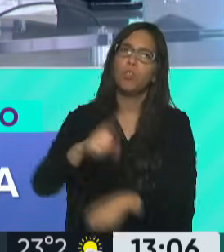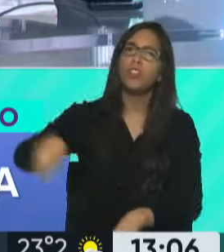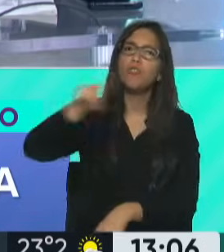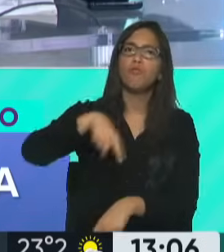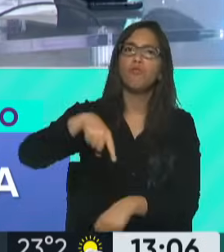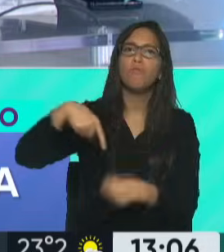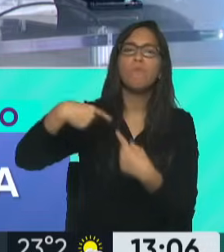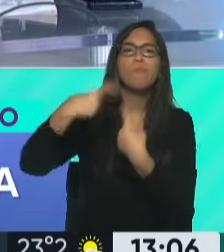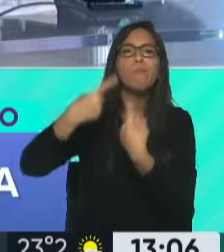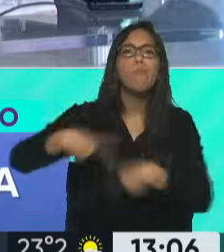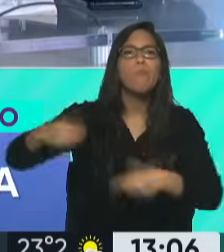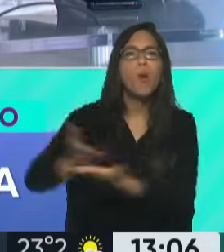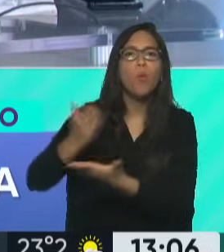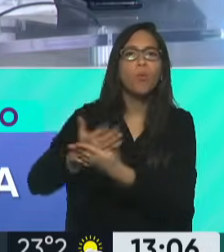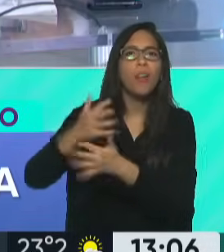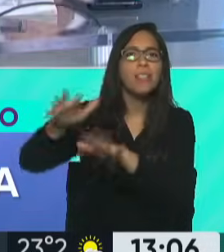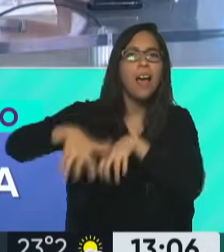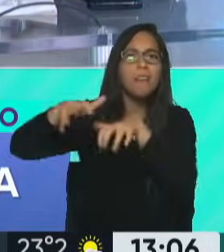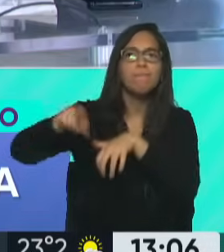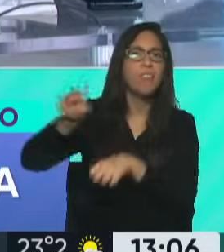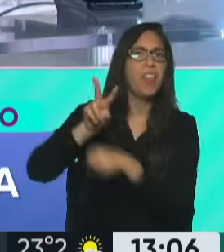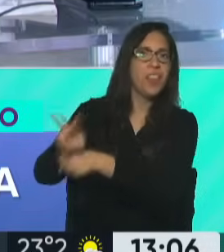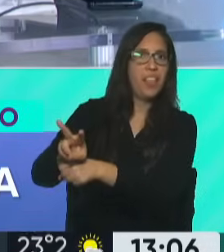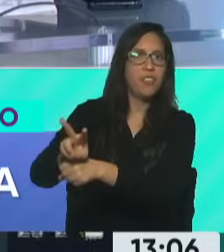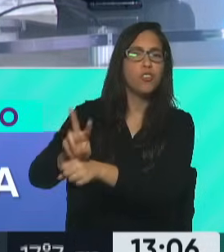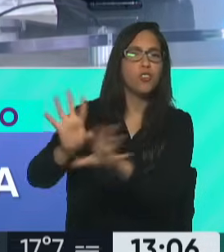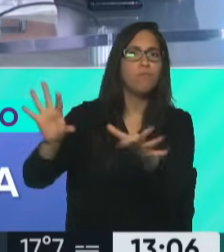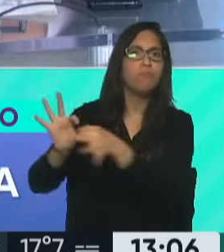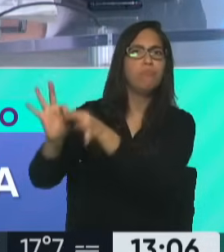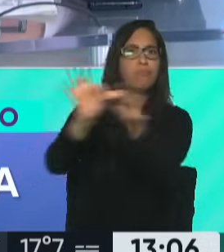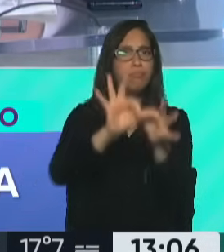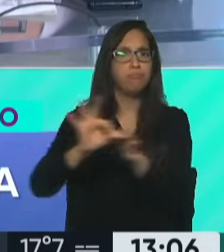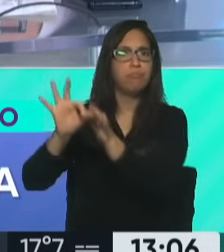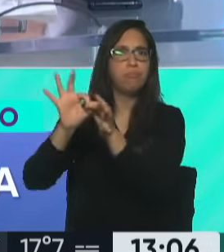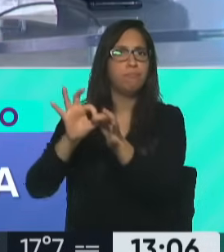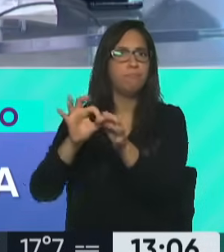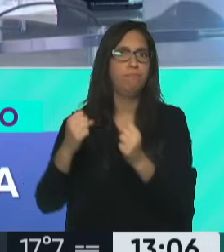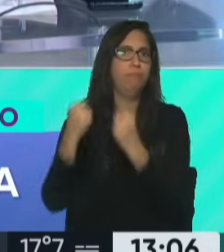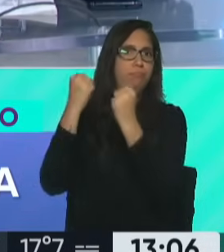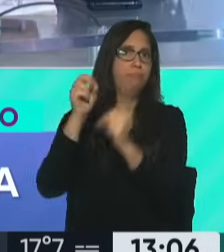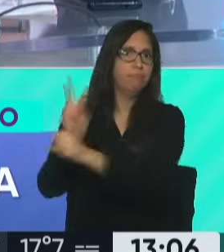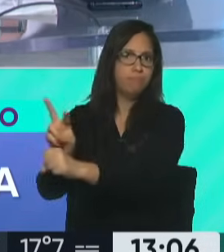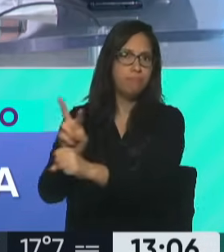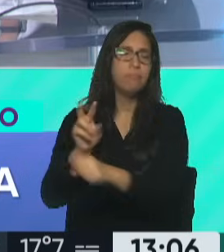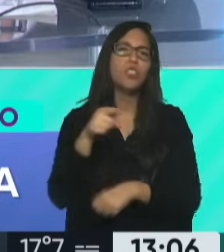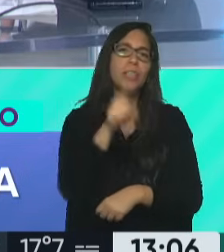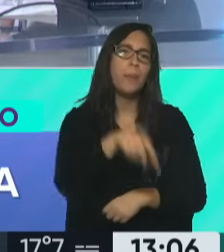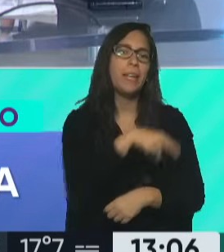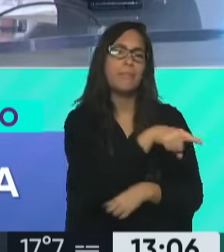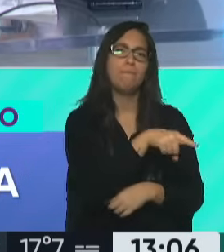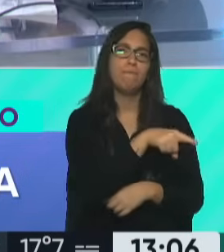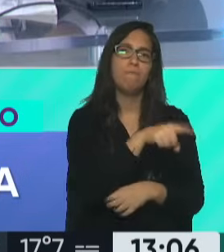agrícolas que intentan defender Entonces se forma el bloque para defender a este a estos países con lo cual perjudica mucho